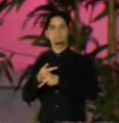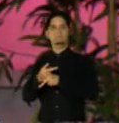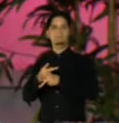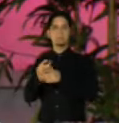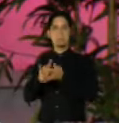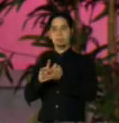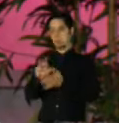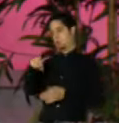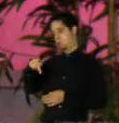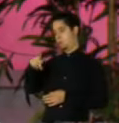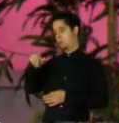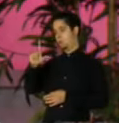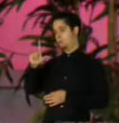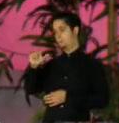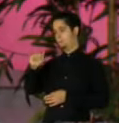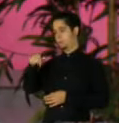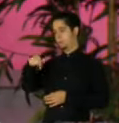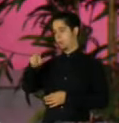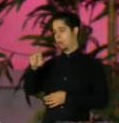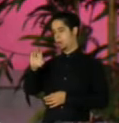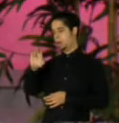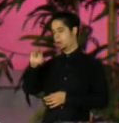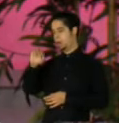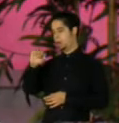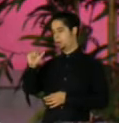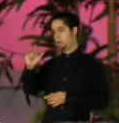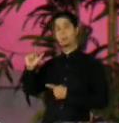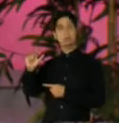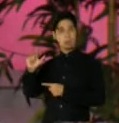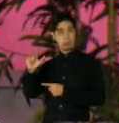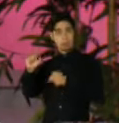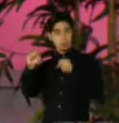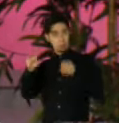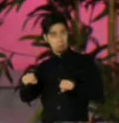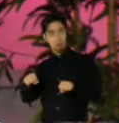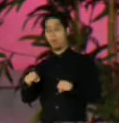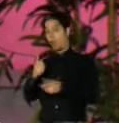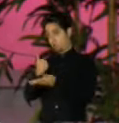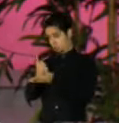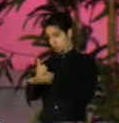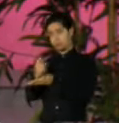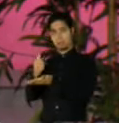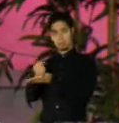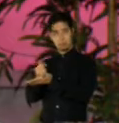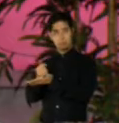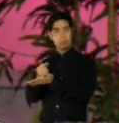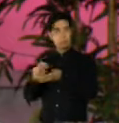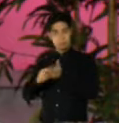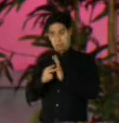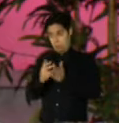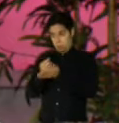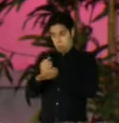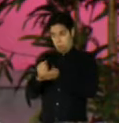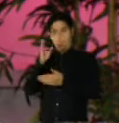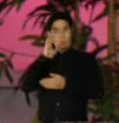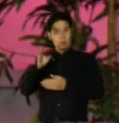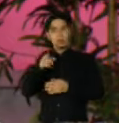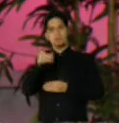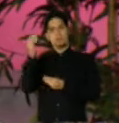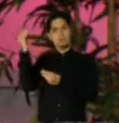conoce generalmente, es una de las alternativas de tratamiento. Entonces podríamos estar sin las cantidades suficientes. ¿A usted le ha